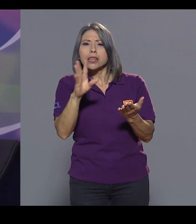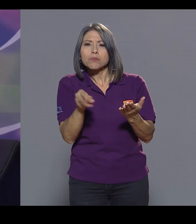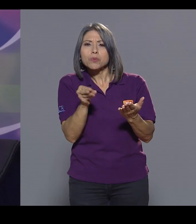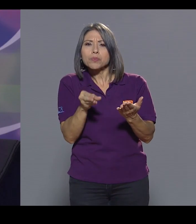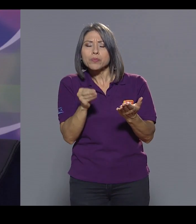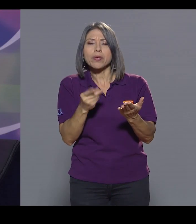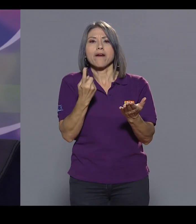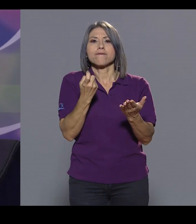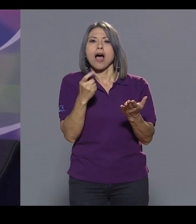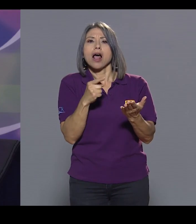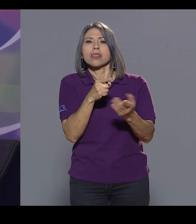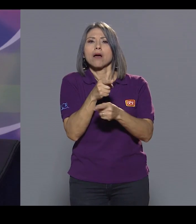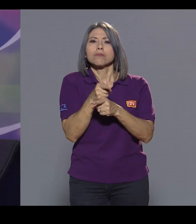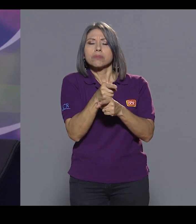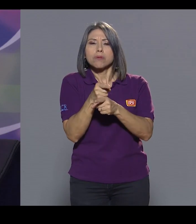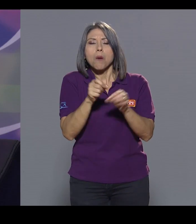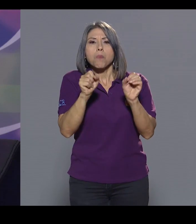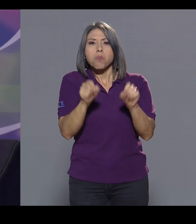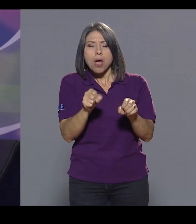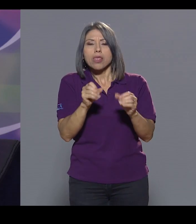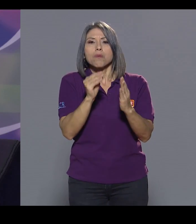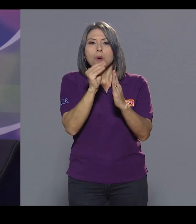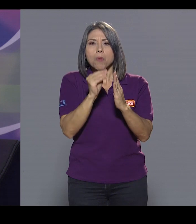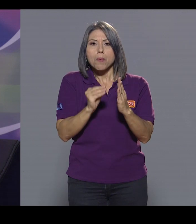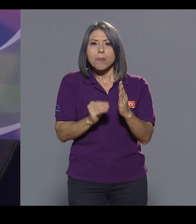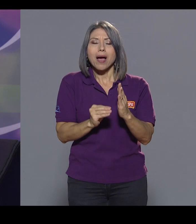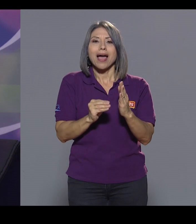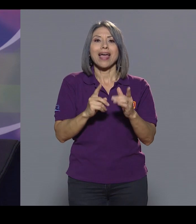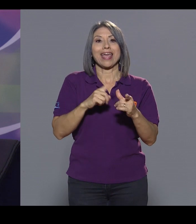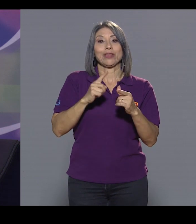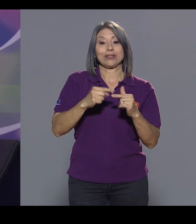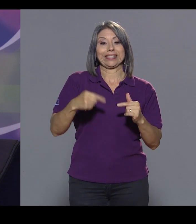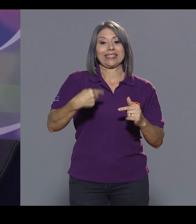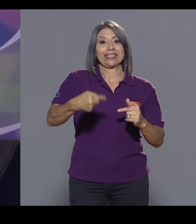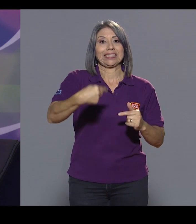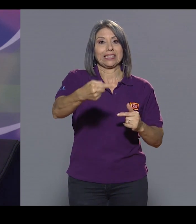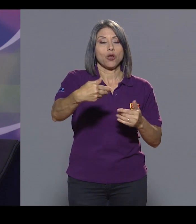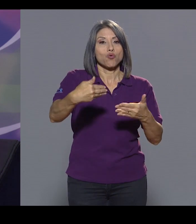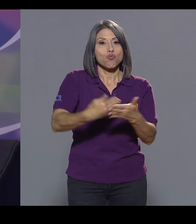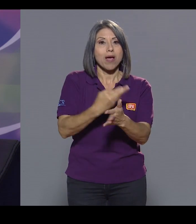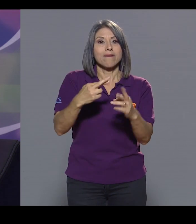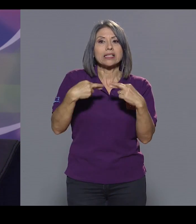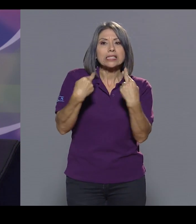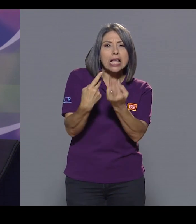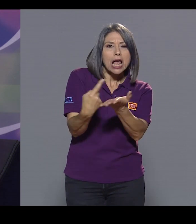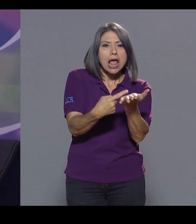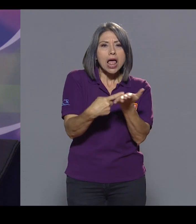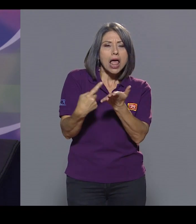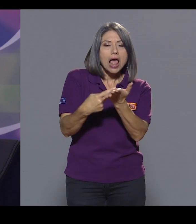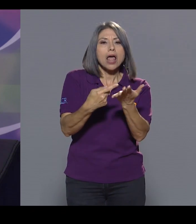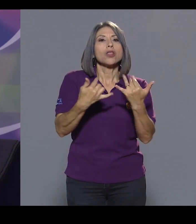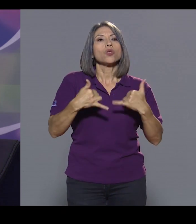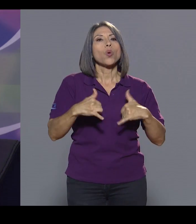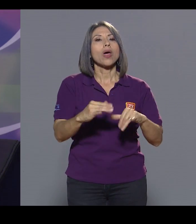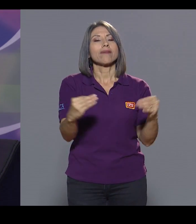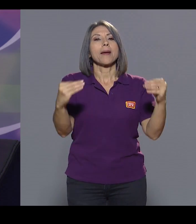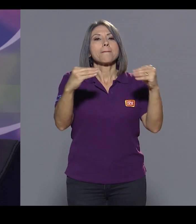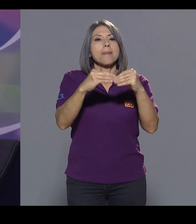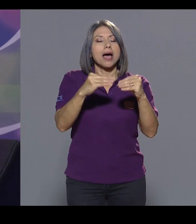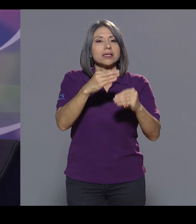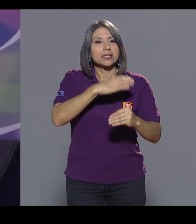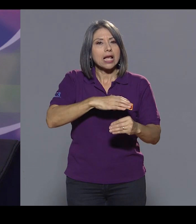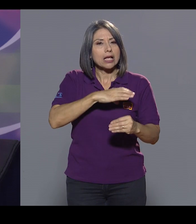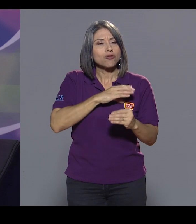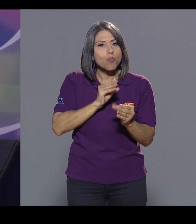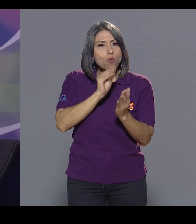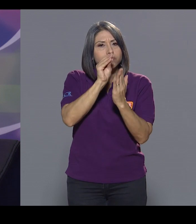podían mejorar, y esto hace que estas nuevas comparecencias nos den todavía más